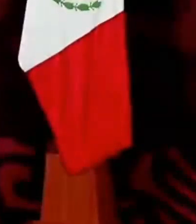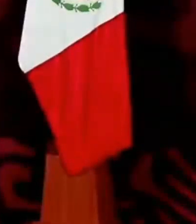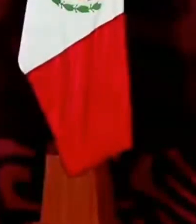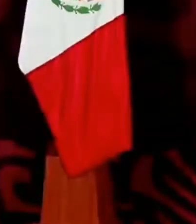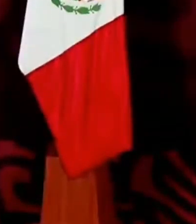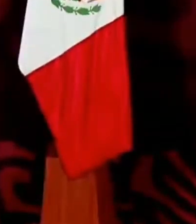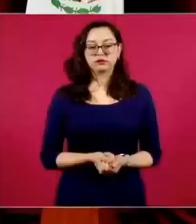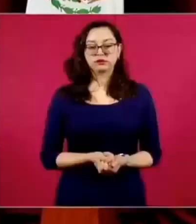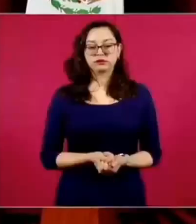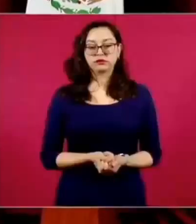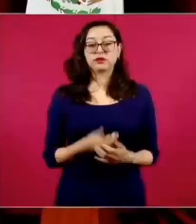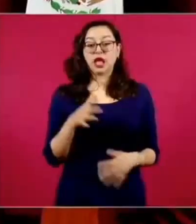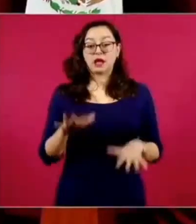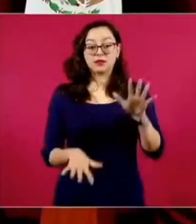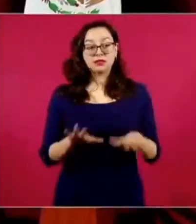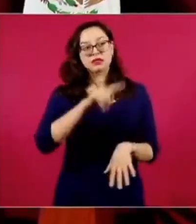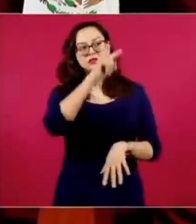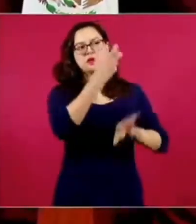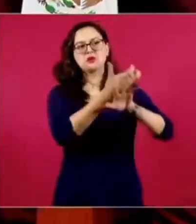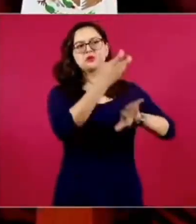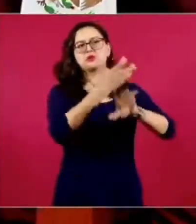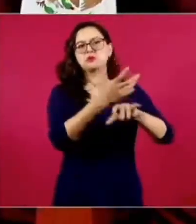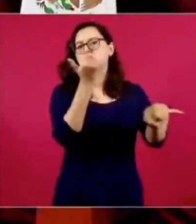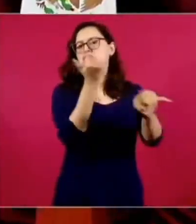muy irresponsable